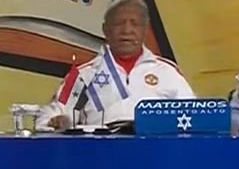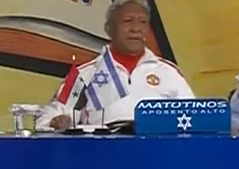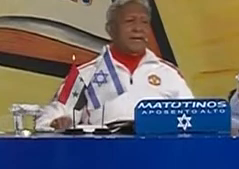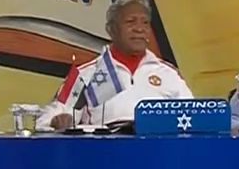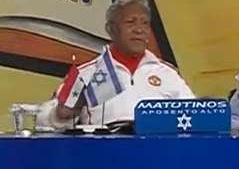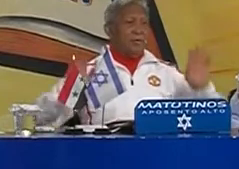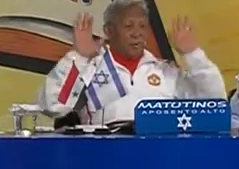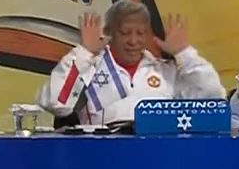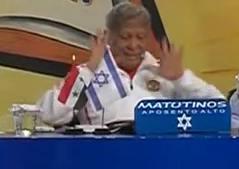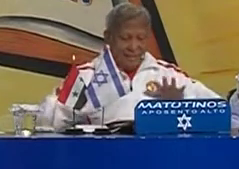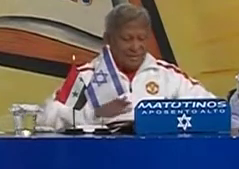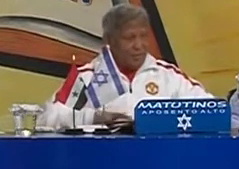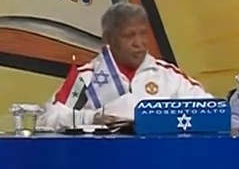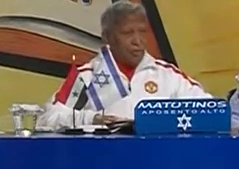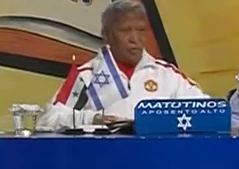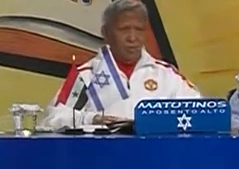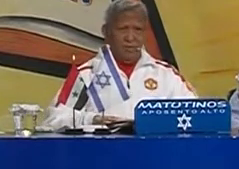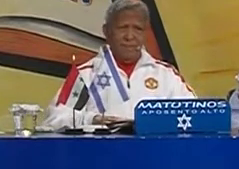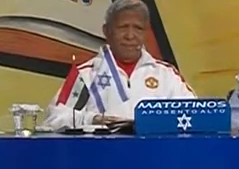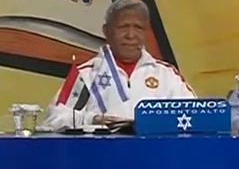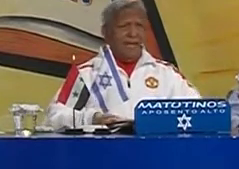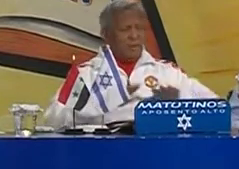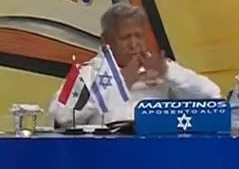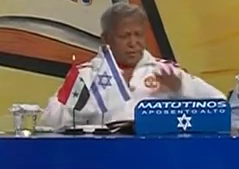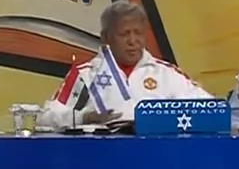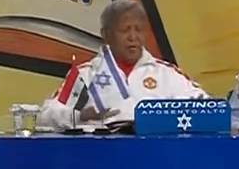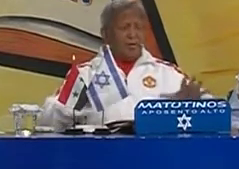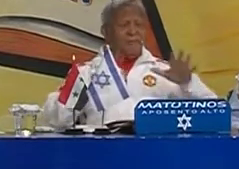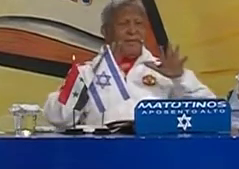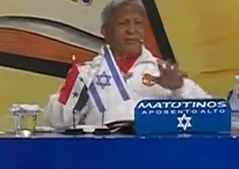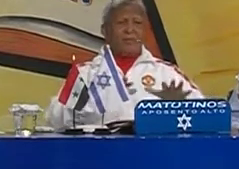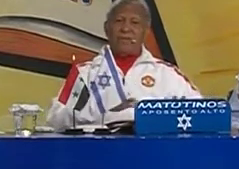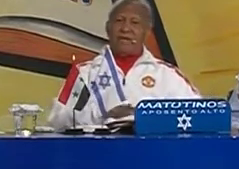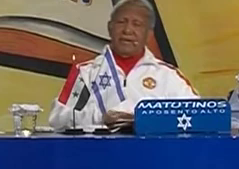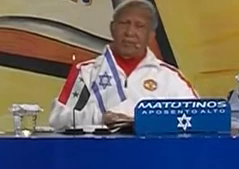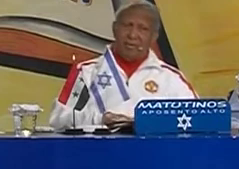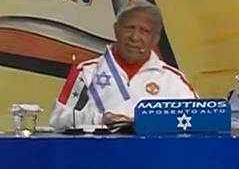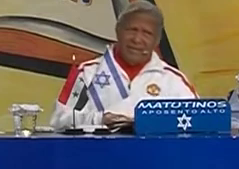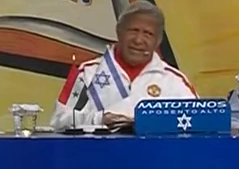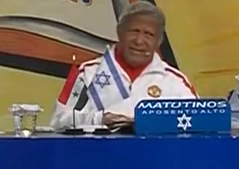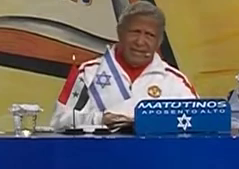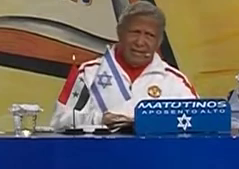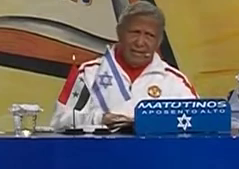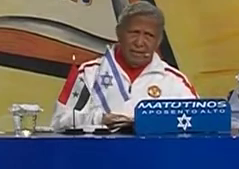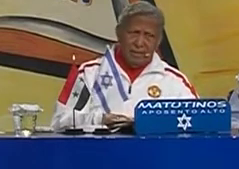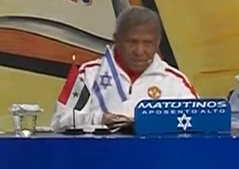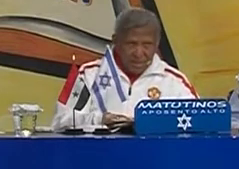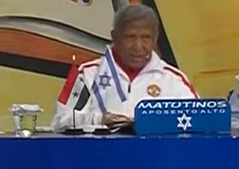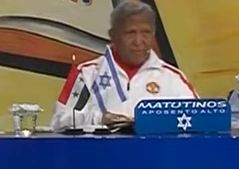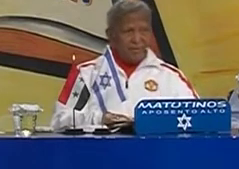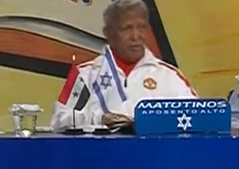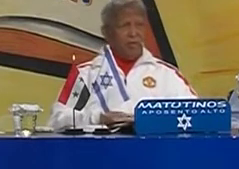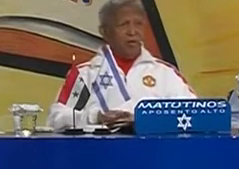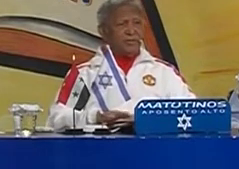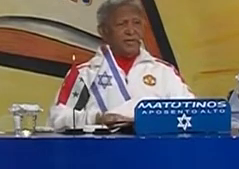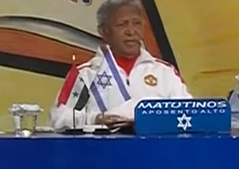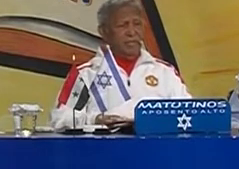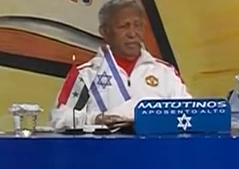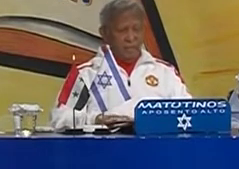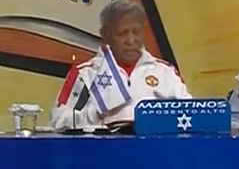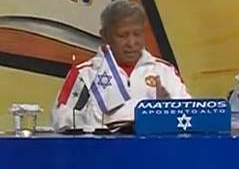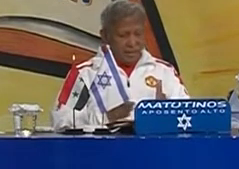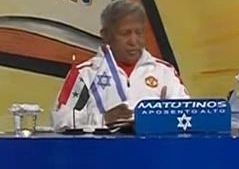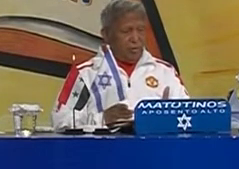gloria sea para el Señor. El título del último capítulo del libro de Daniel es el capítulo